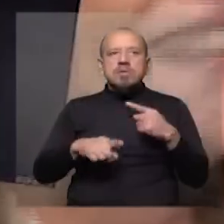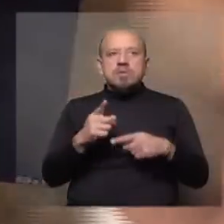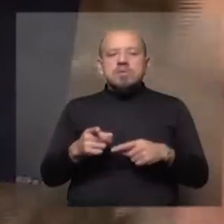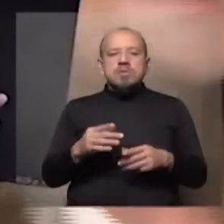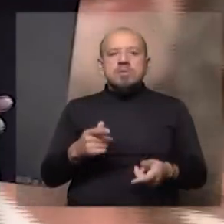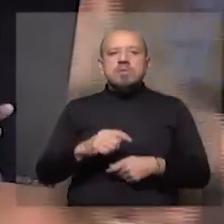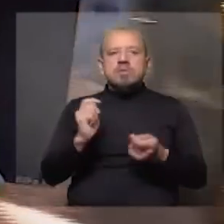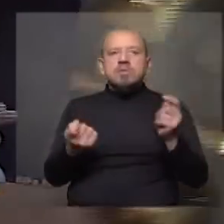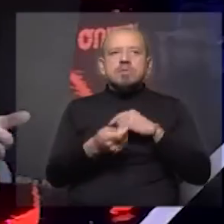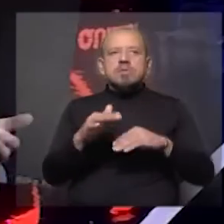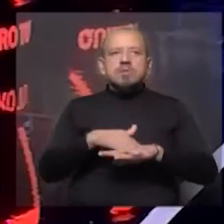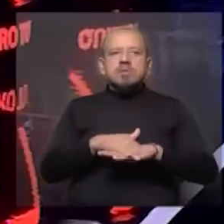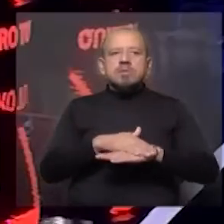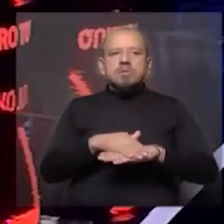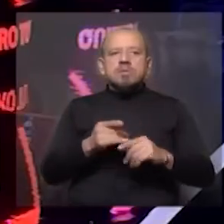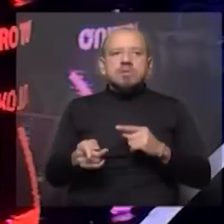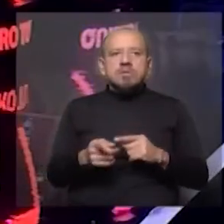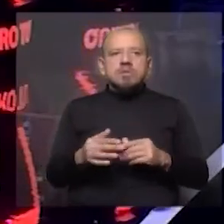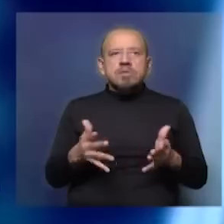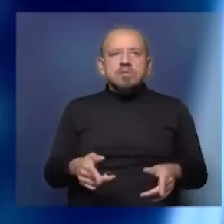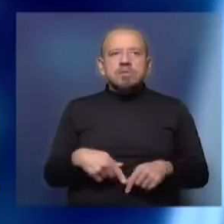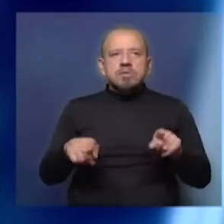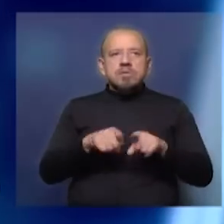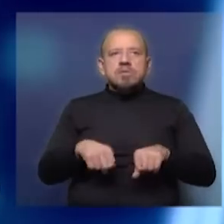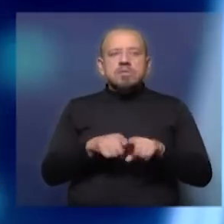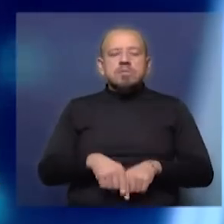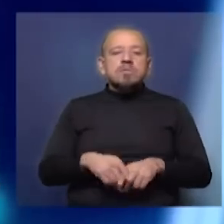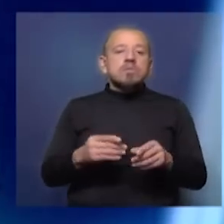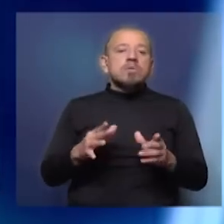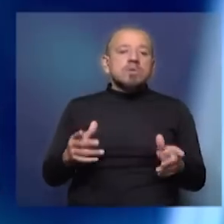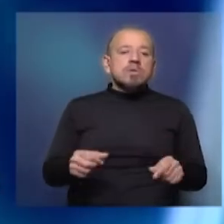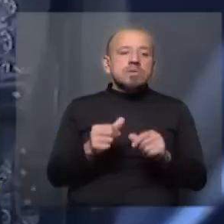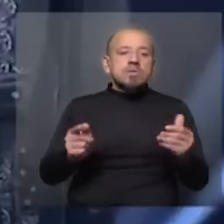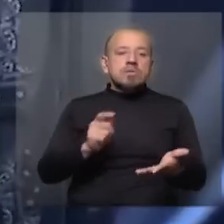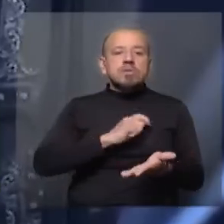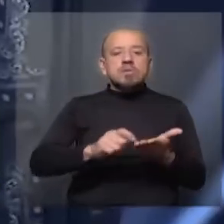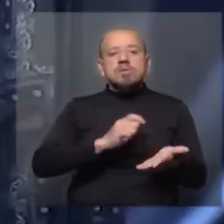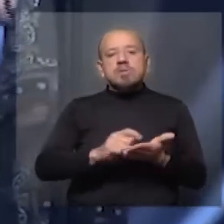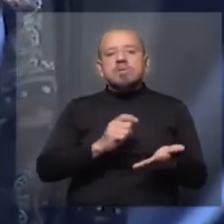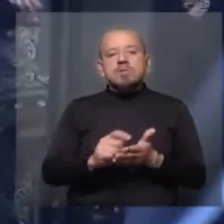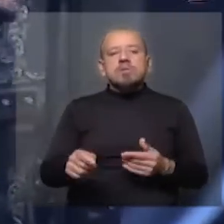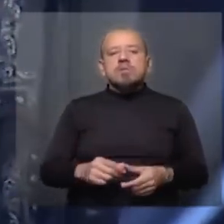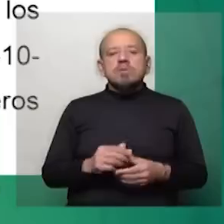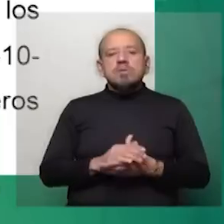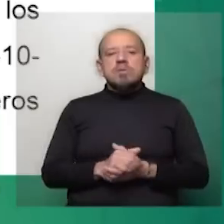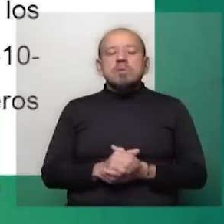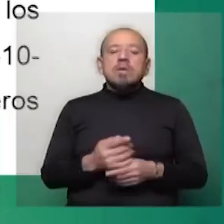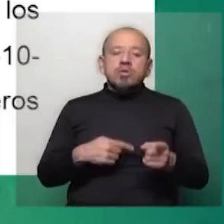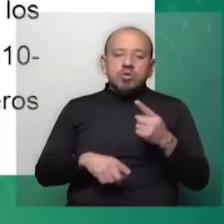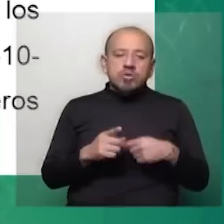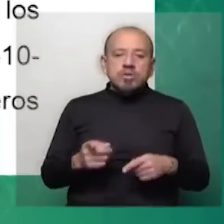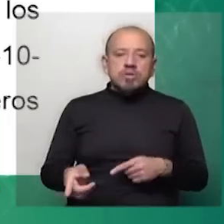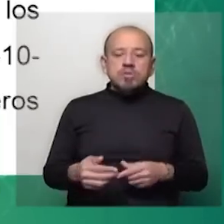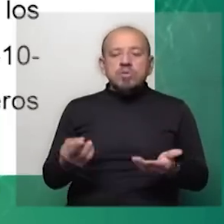modificación de las bases de la convocatoria fuera el mismo día en que se labraron las actas del tribunal examinador una nueva